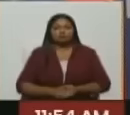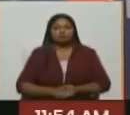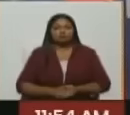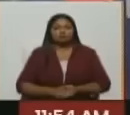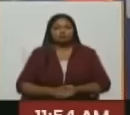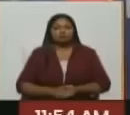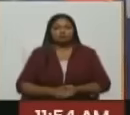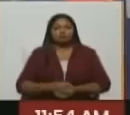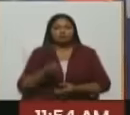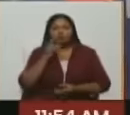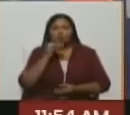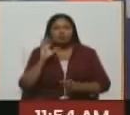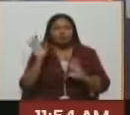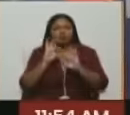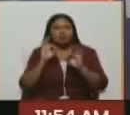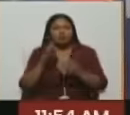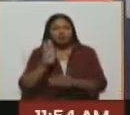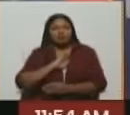para mí